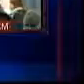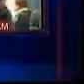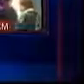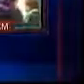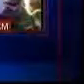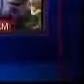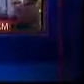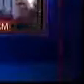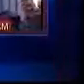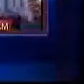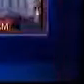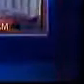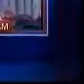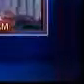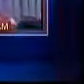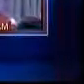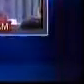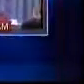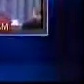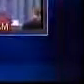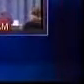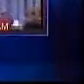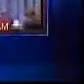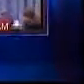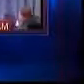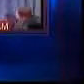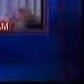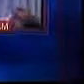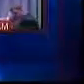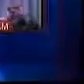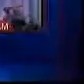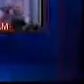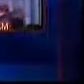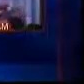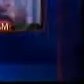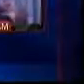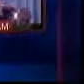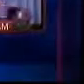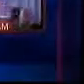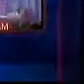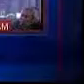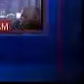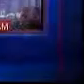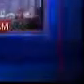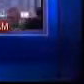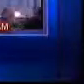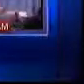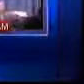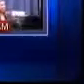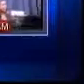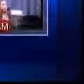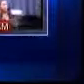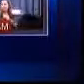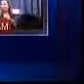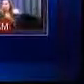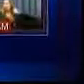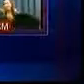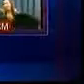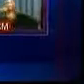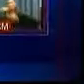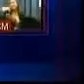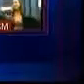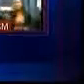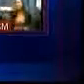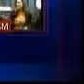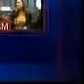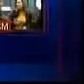delictivas. También ha indicado que, como ya hemos escuchado, es una manipulación grosera de esta conversación y que será hoy día denunciado. Esa es la información, volvemos con ustedes a